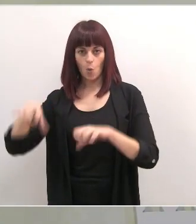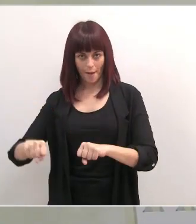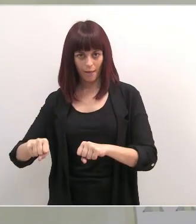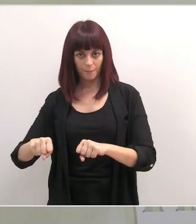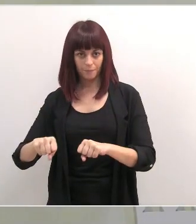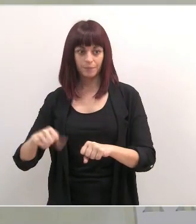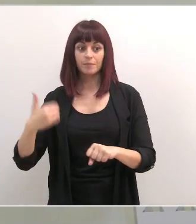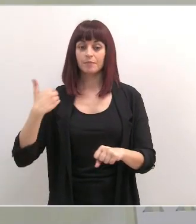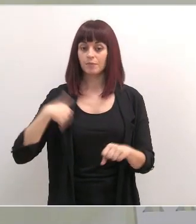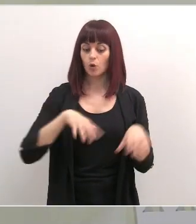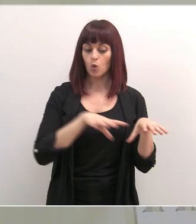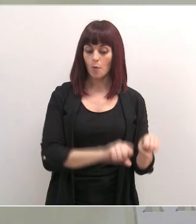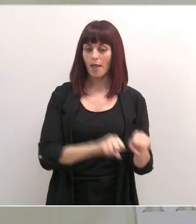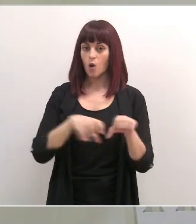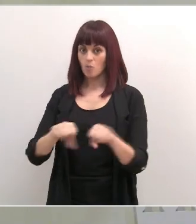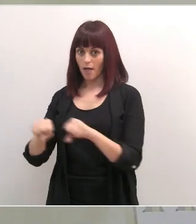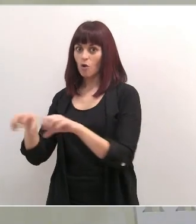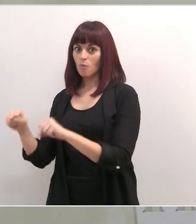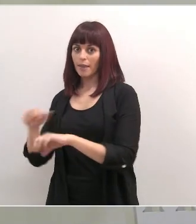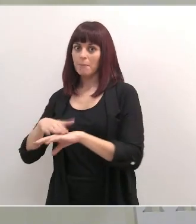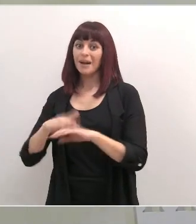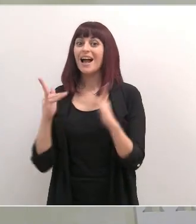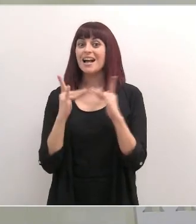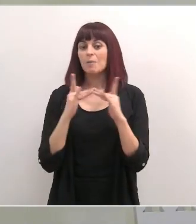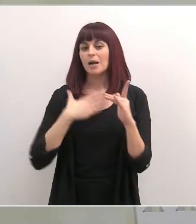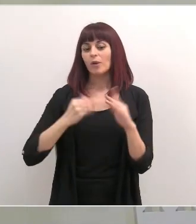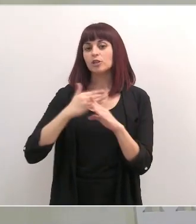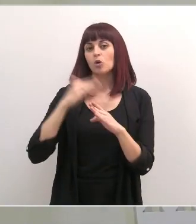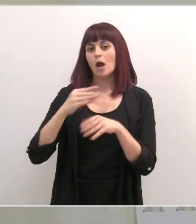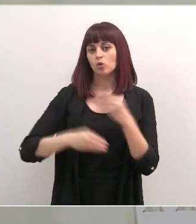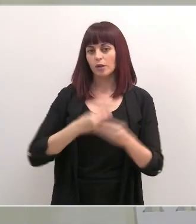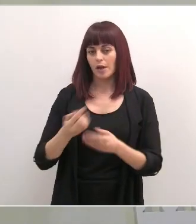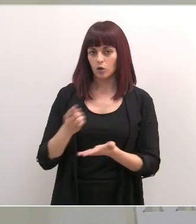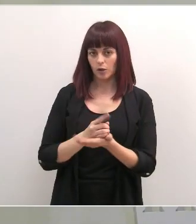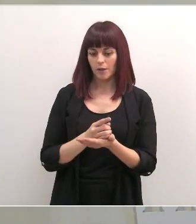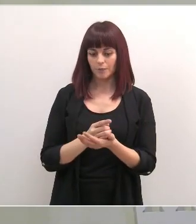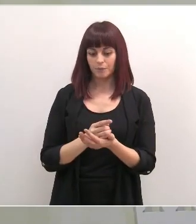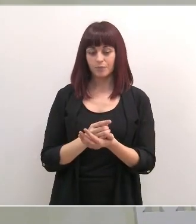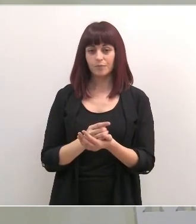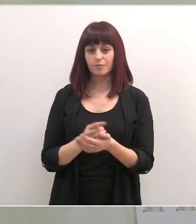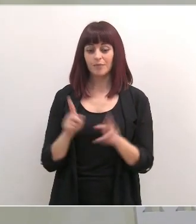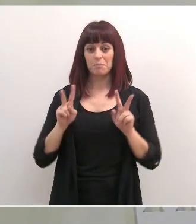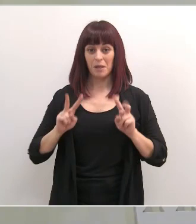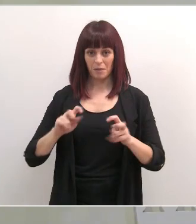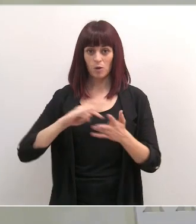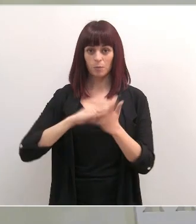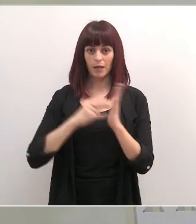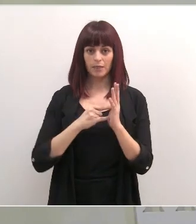momento determinado camas que se pudieran utilizar de intensivos. Les comentaba que teníamos al principio, en el plan de